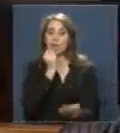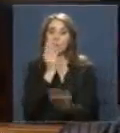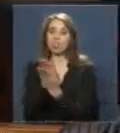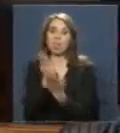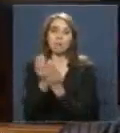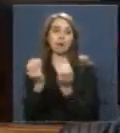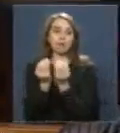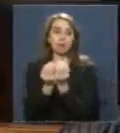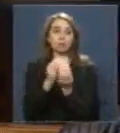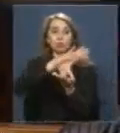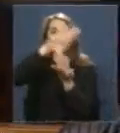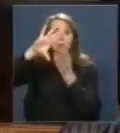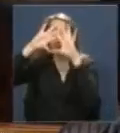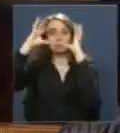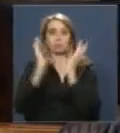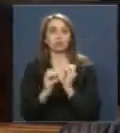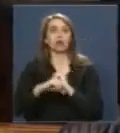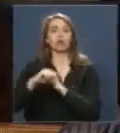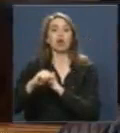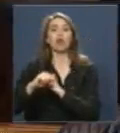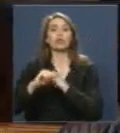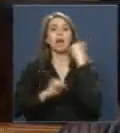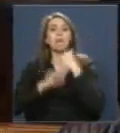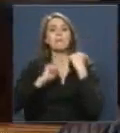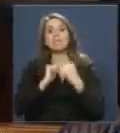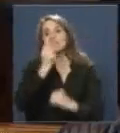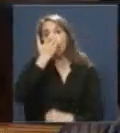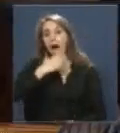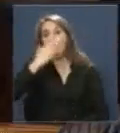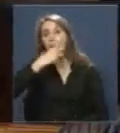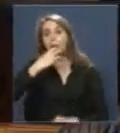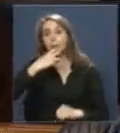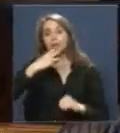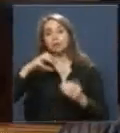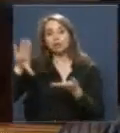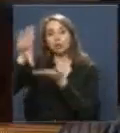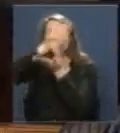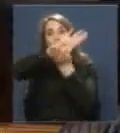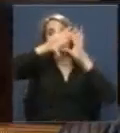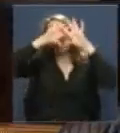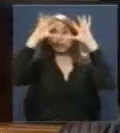colectivas en el mundo contra Apple, en todo el mundo.